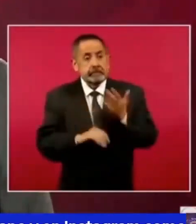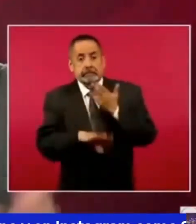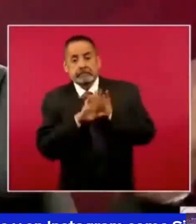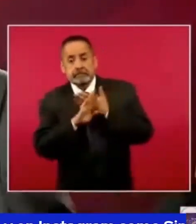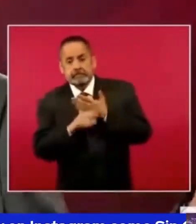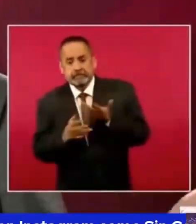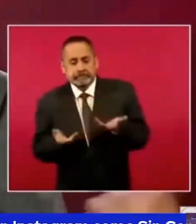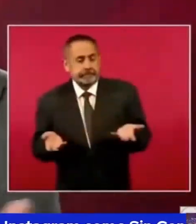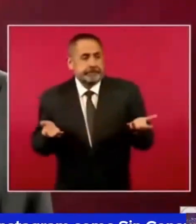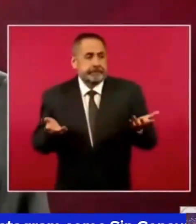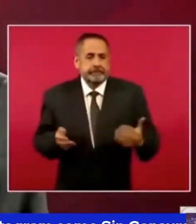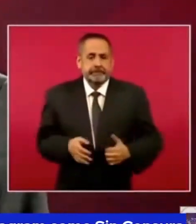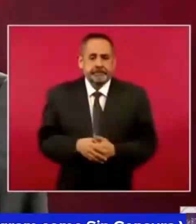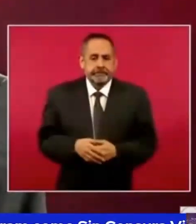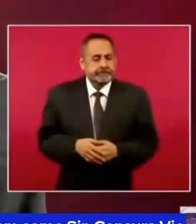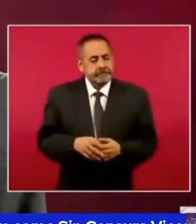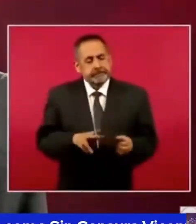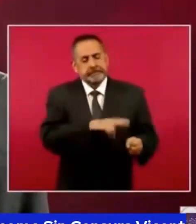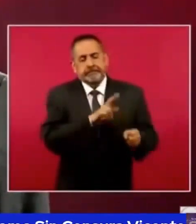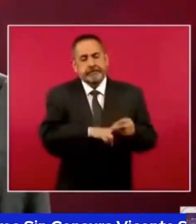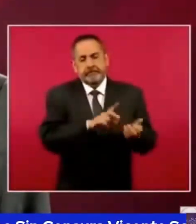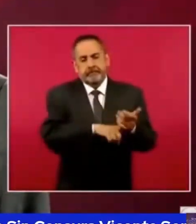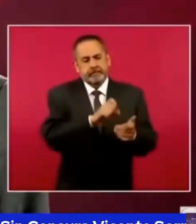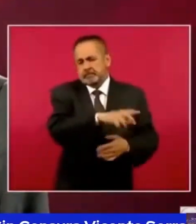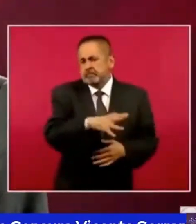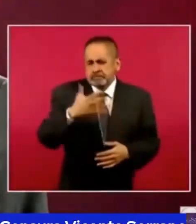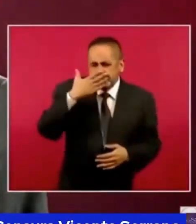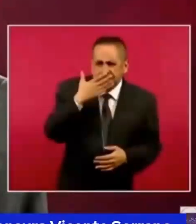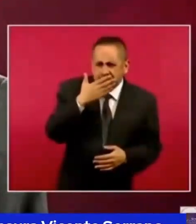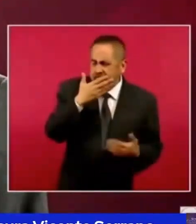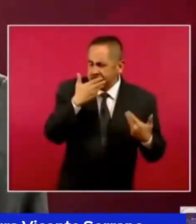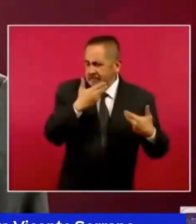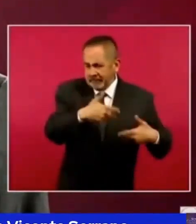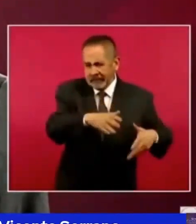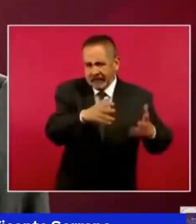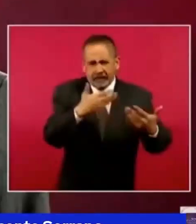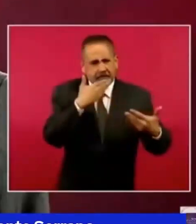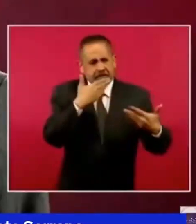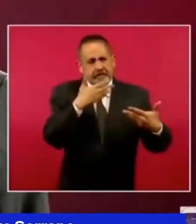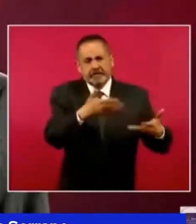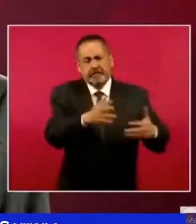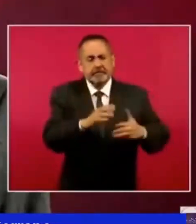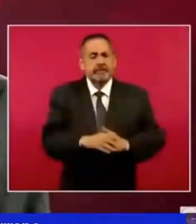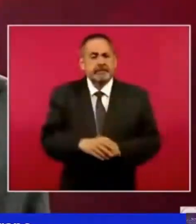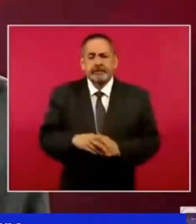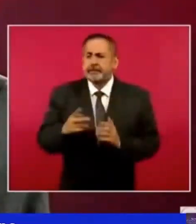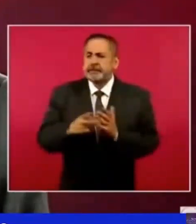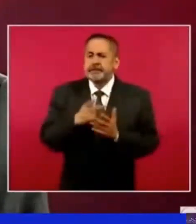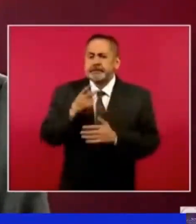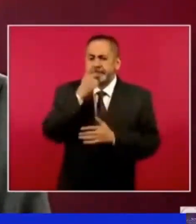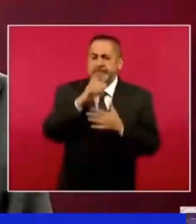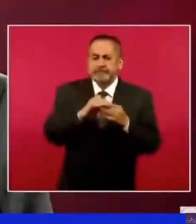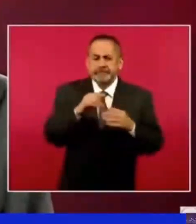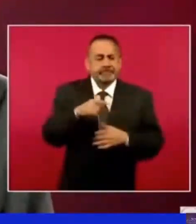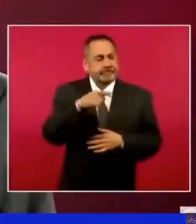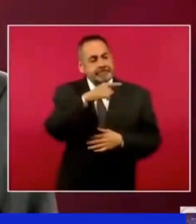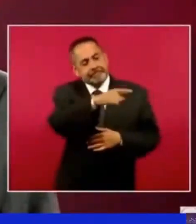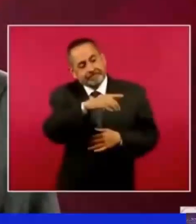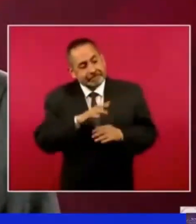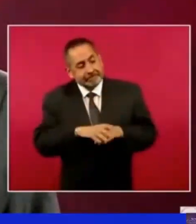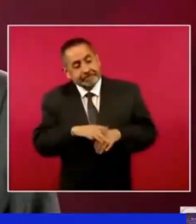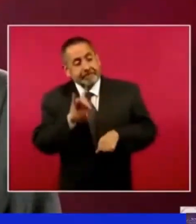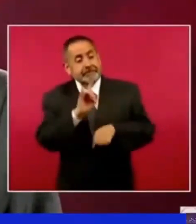O sea, es normal y es muy bueno. Ya lo he dicho, es un striptease.